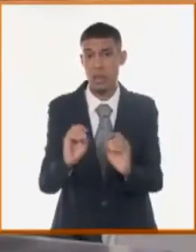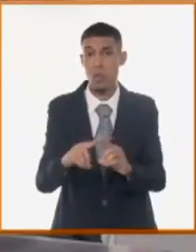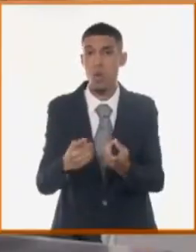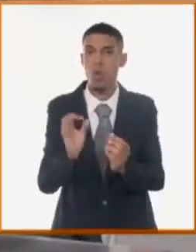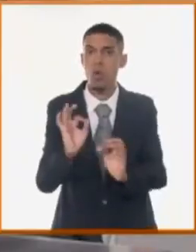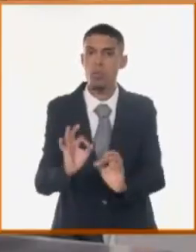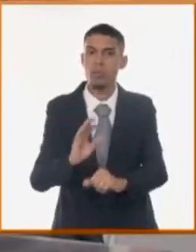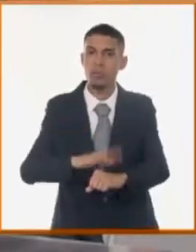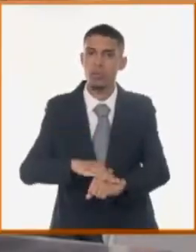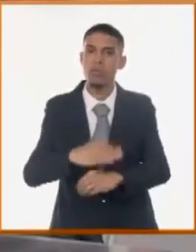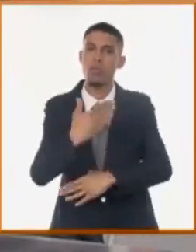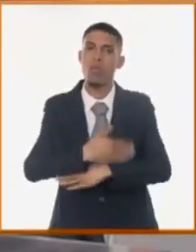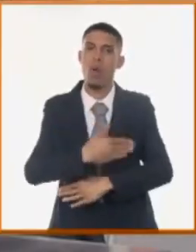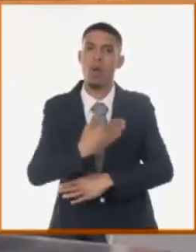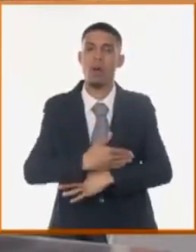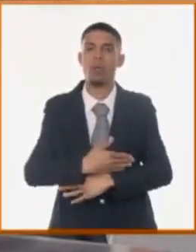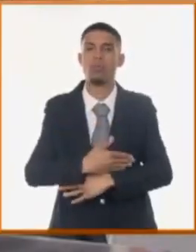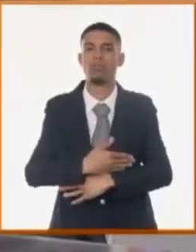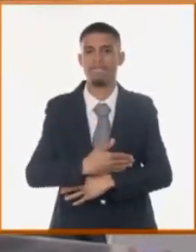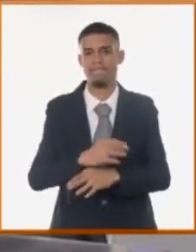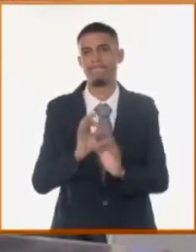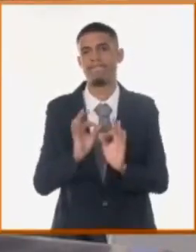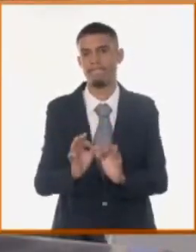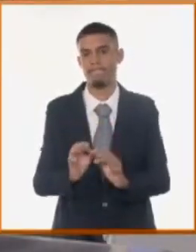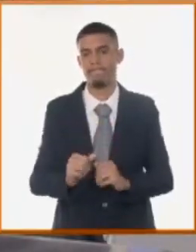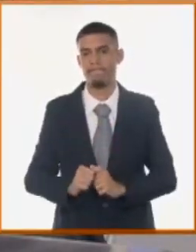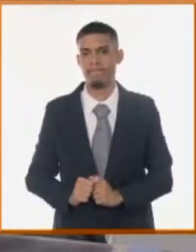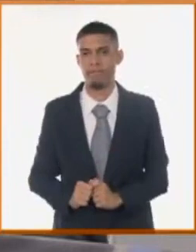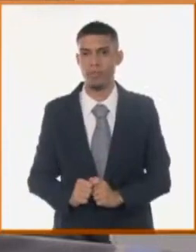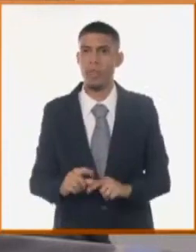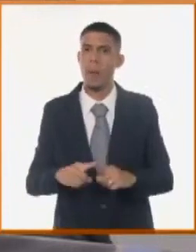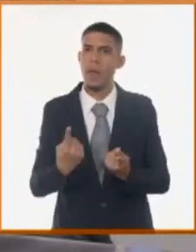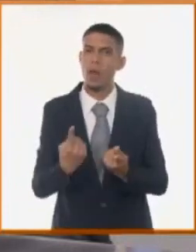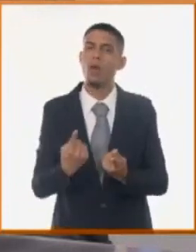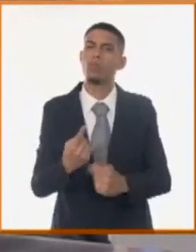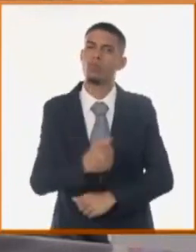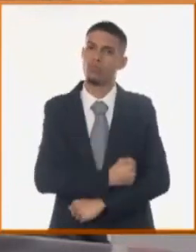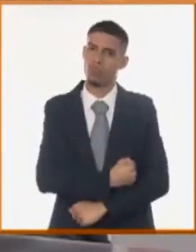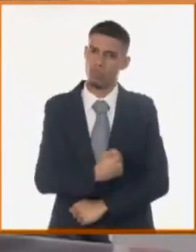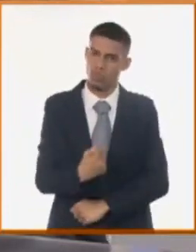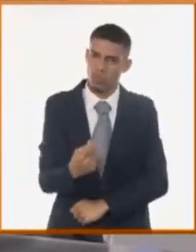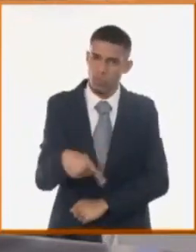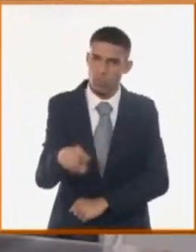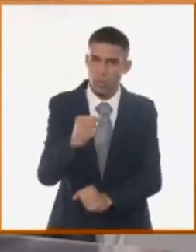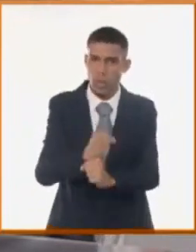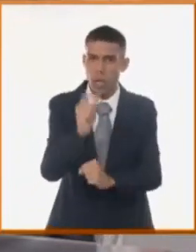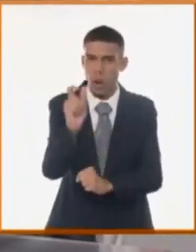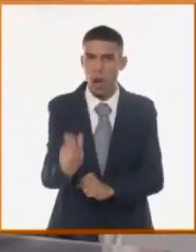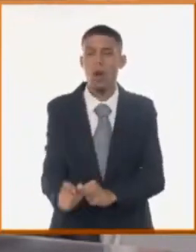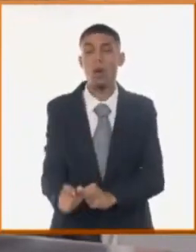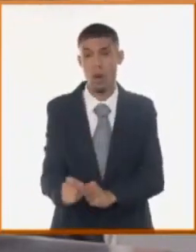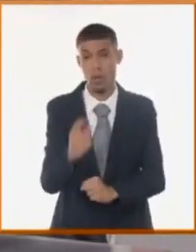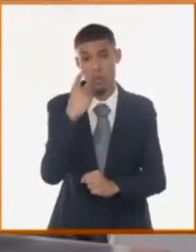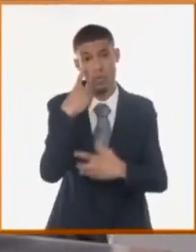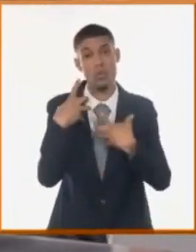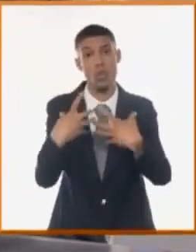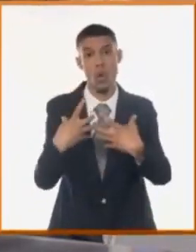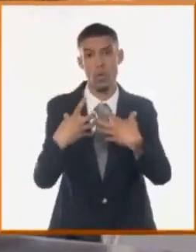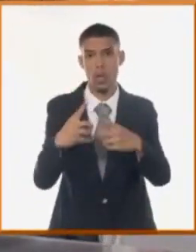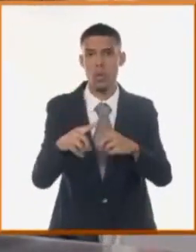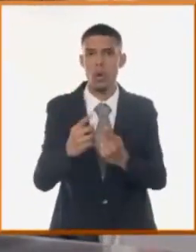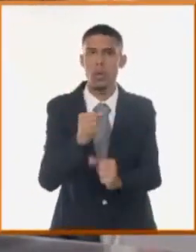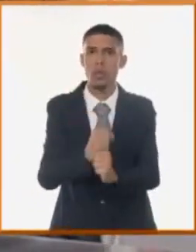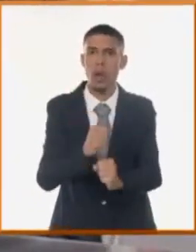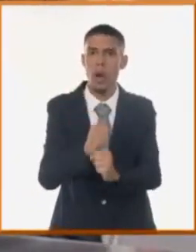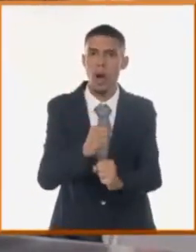del sentido de pertenencia, del sacrificio, del estoísmo, resalta también la alta calificación, como te decía,